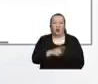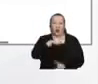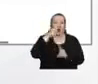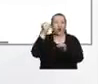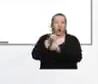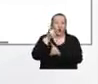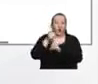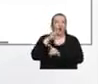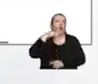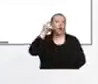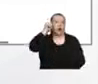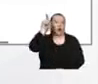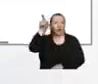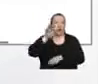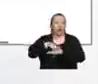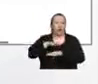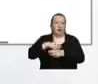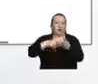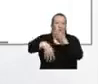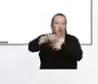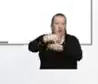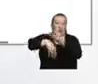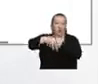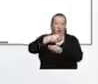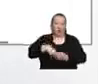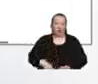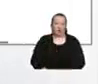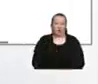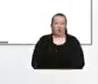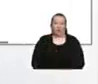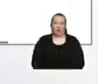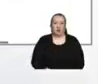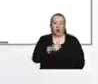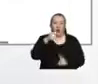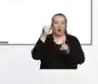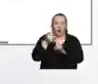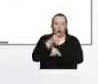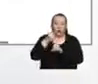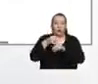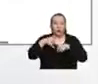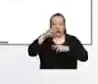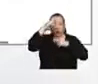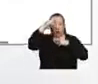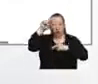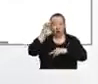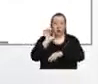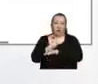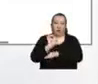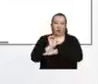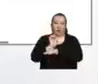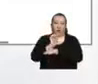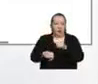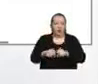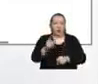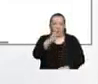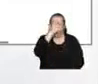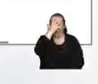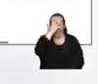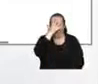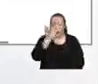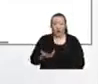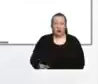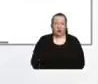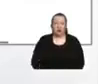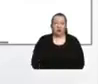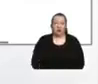nada de la lucha por la moral por el país por la patria se nos hunde las partes en pedazos aunque es